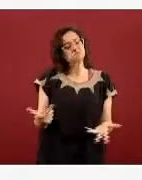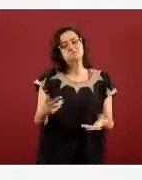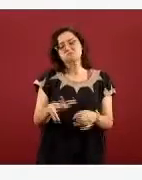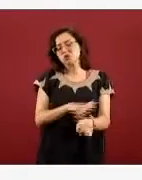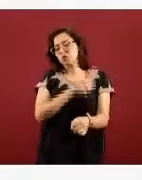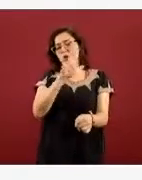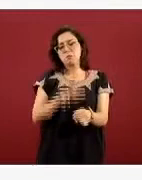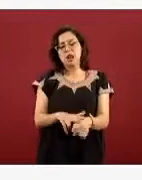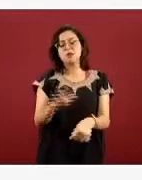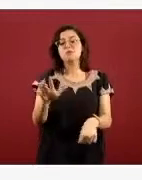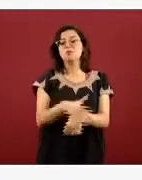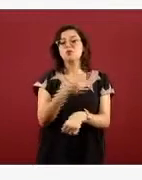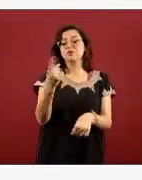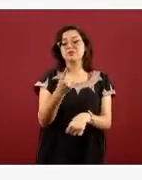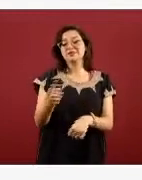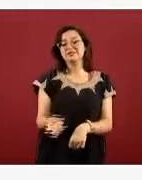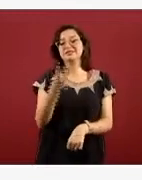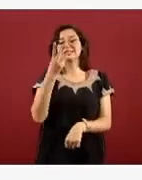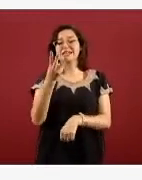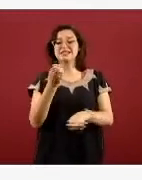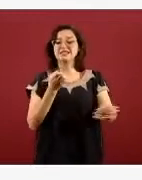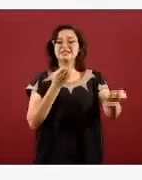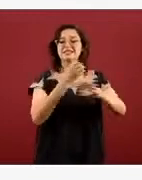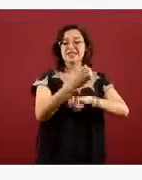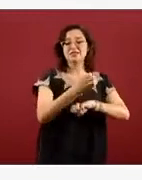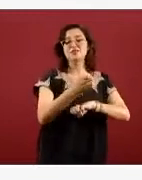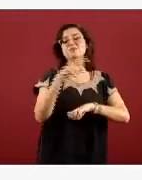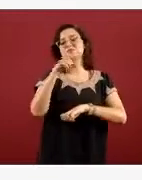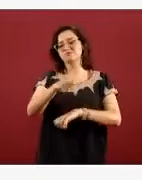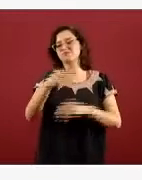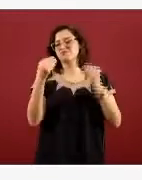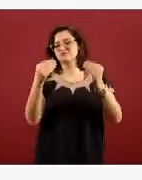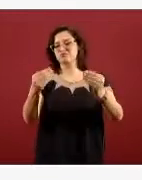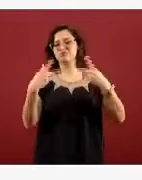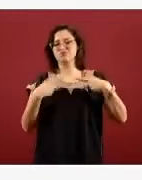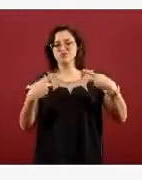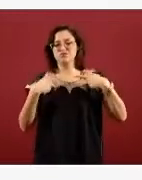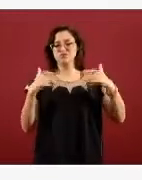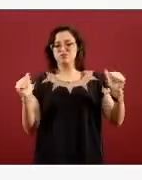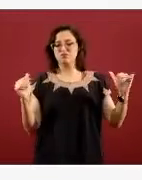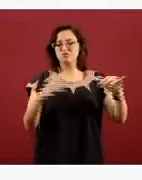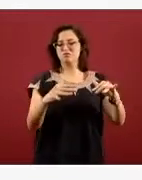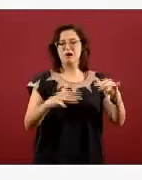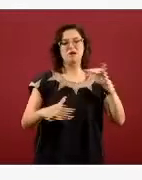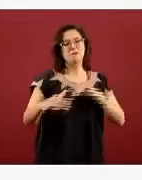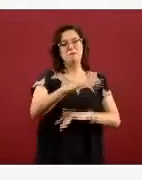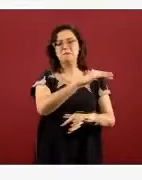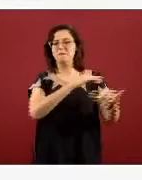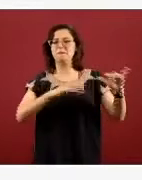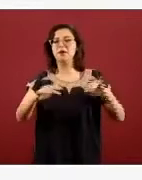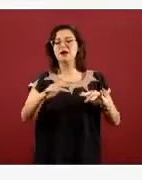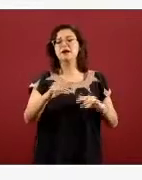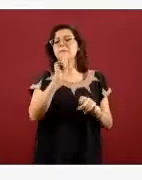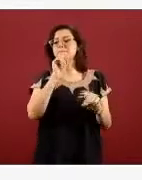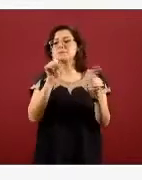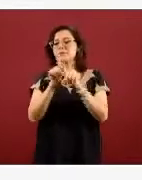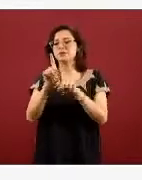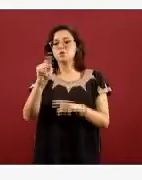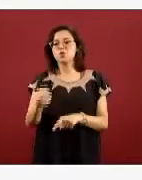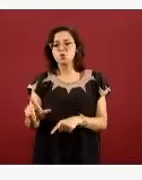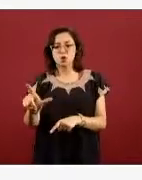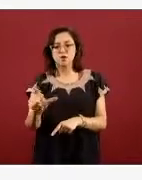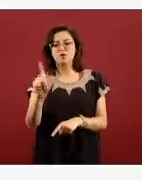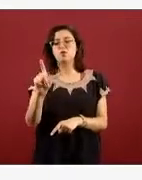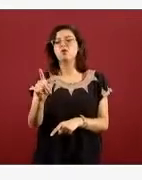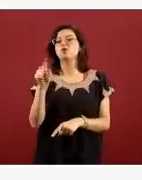que son los 3 estados que en su momento concentran, junto con Nuevo León, la mayor carga poblacional que